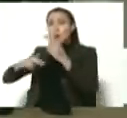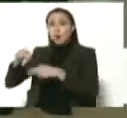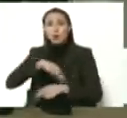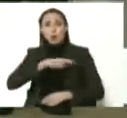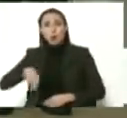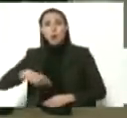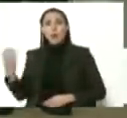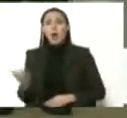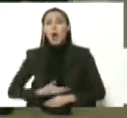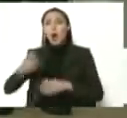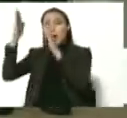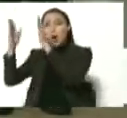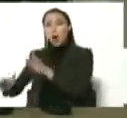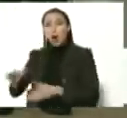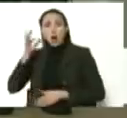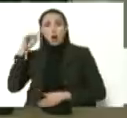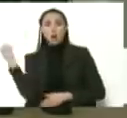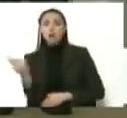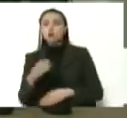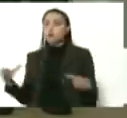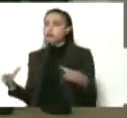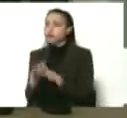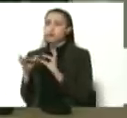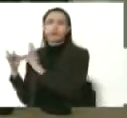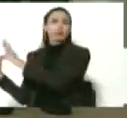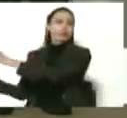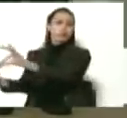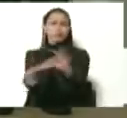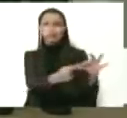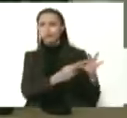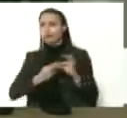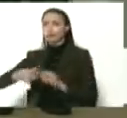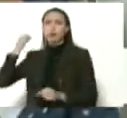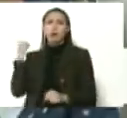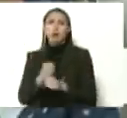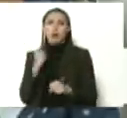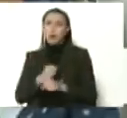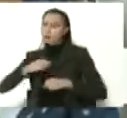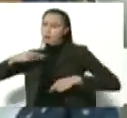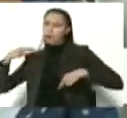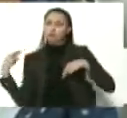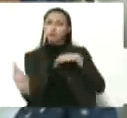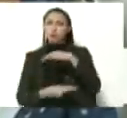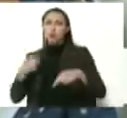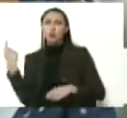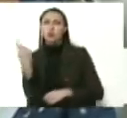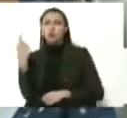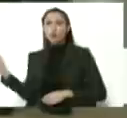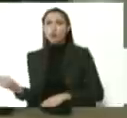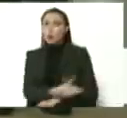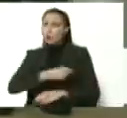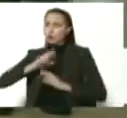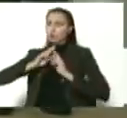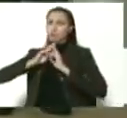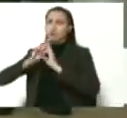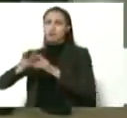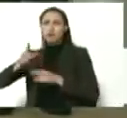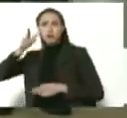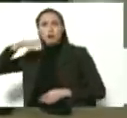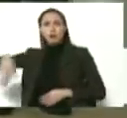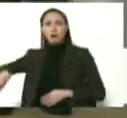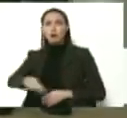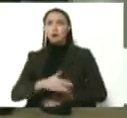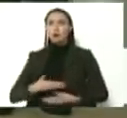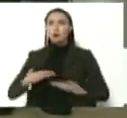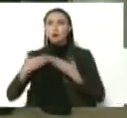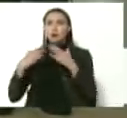alcaldesa Wiseli, como un solo equipo, presidente, un solo esfuerzo de la revolución, un solo gobierno, dando respuestas al pueblo y garantizando